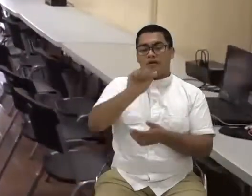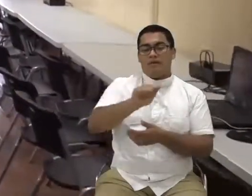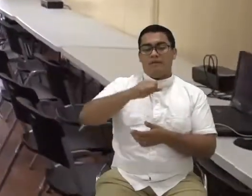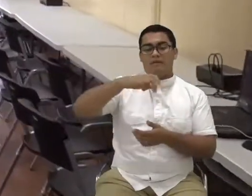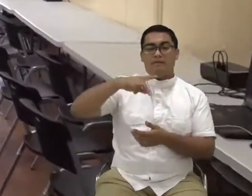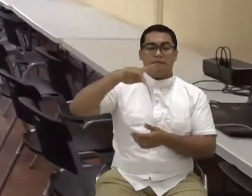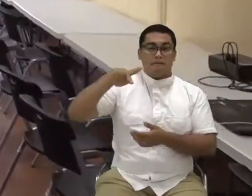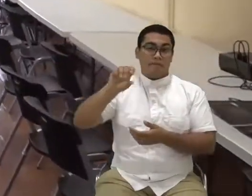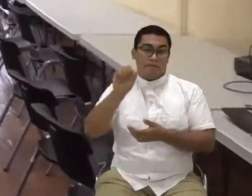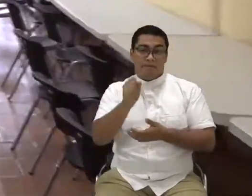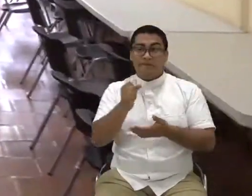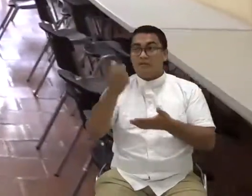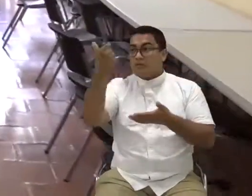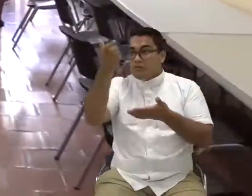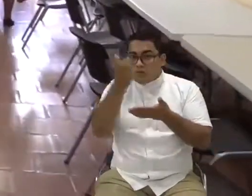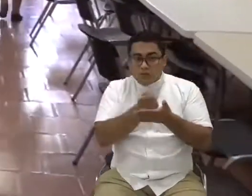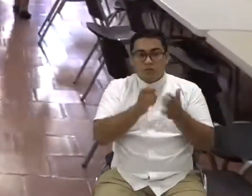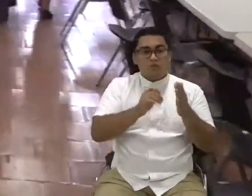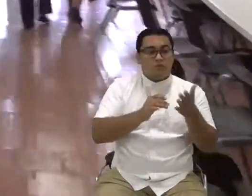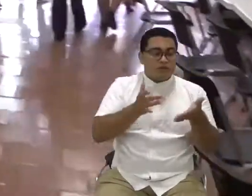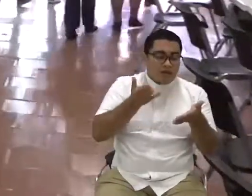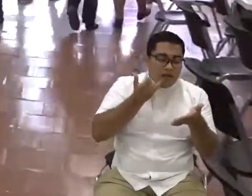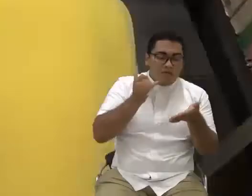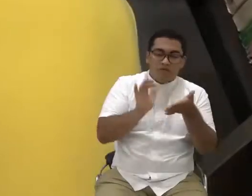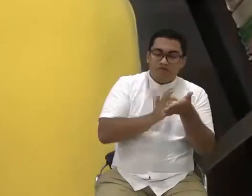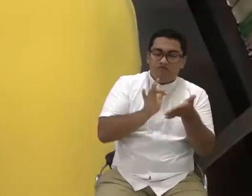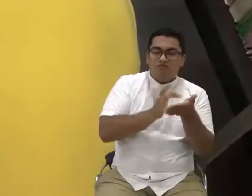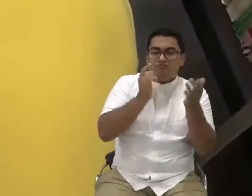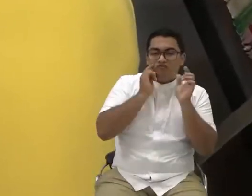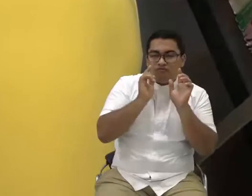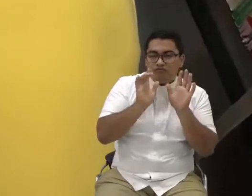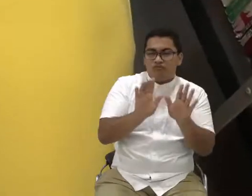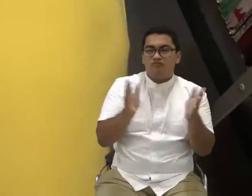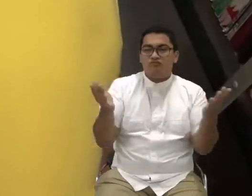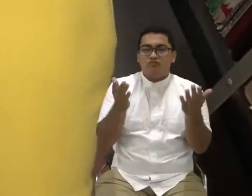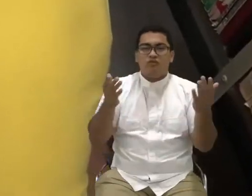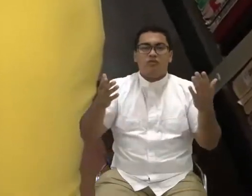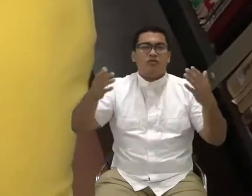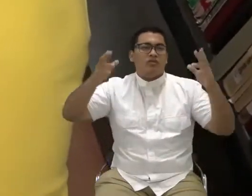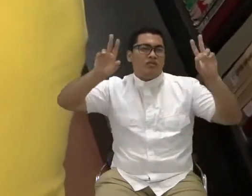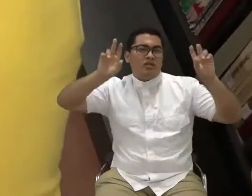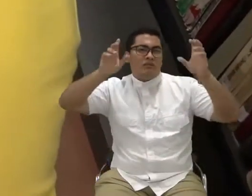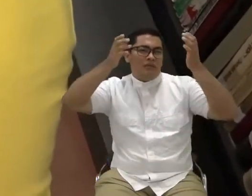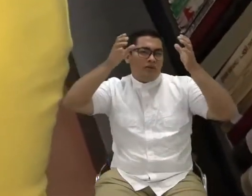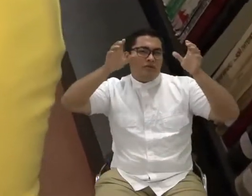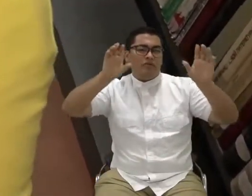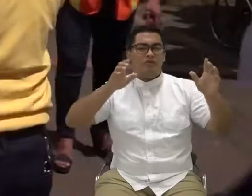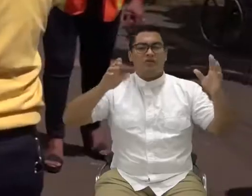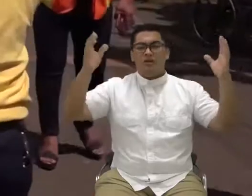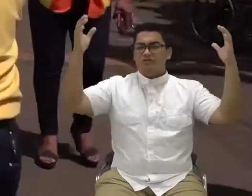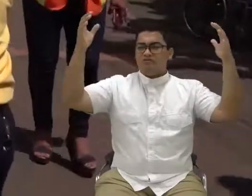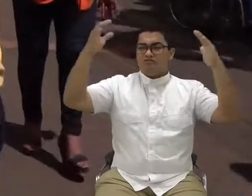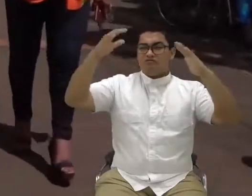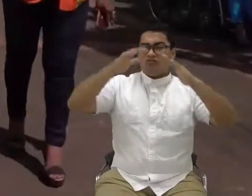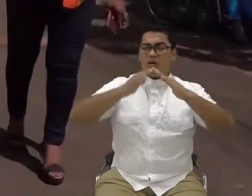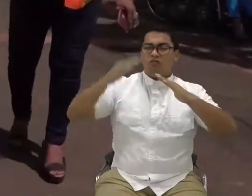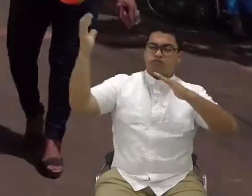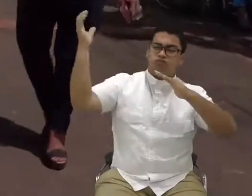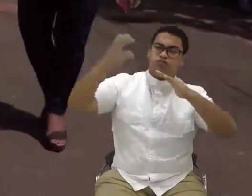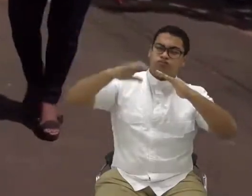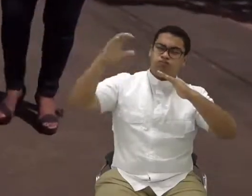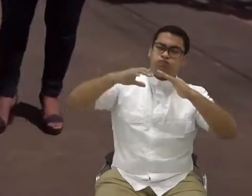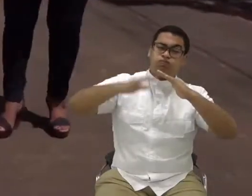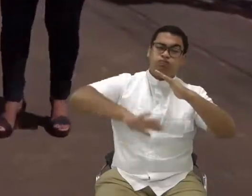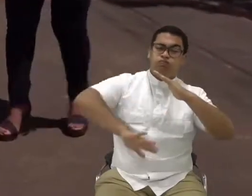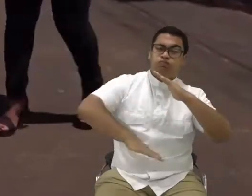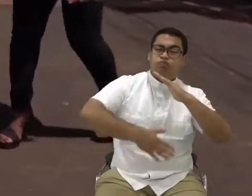poder llevar el mensaje de la cultura de prevención y de la preparación a diferentes grupos meta, ¿verdad? Que sean niños, que sean